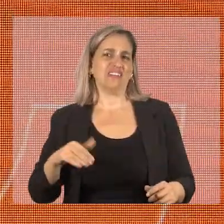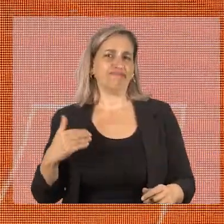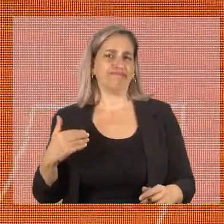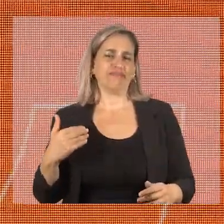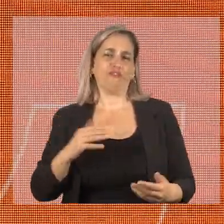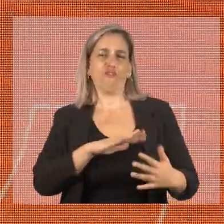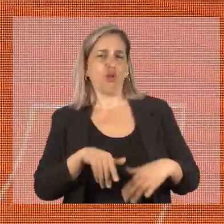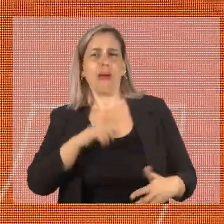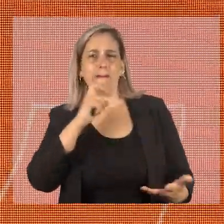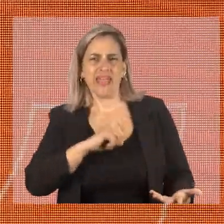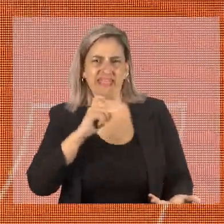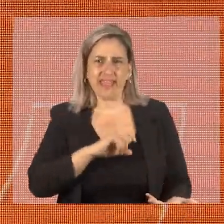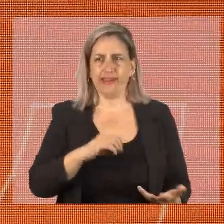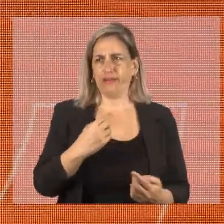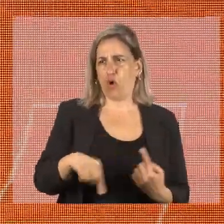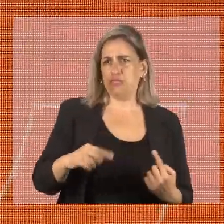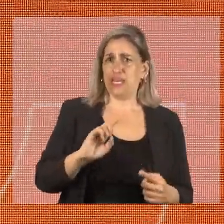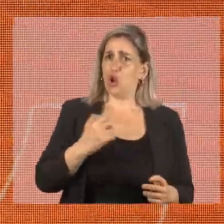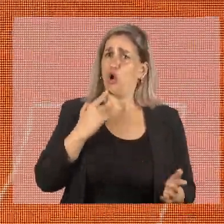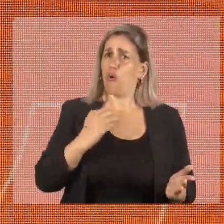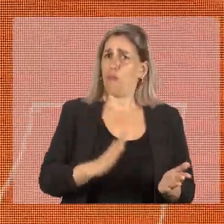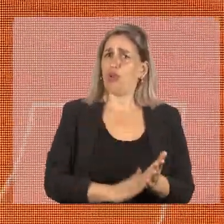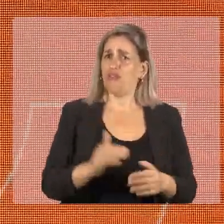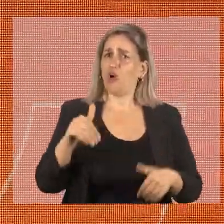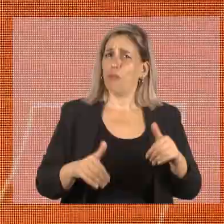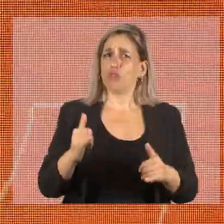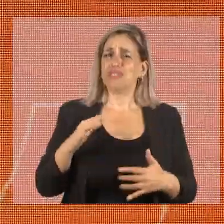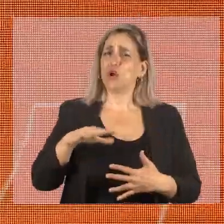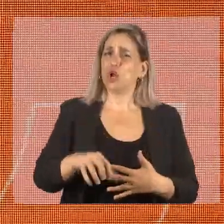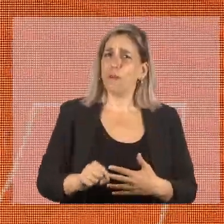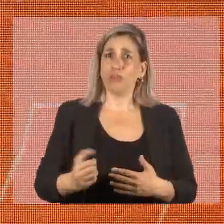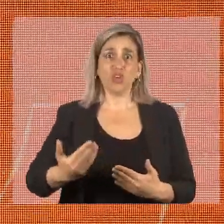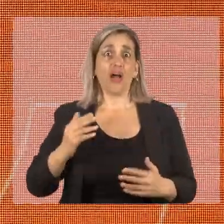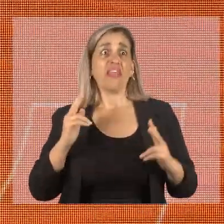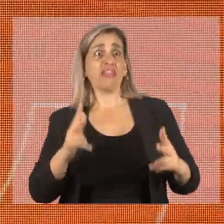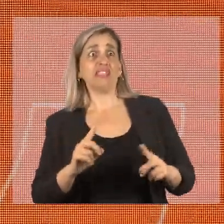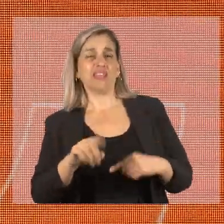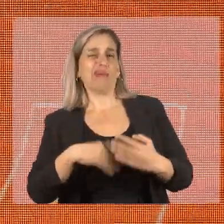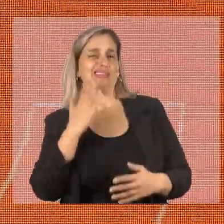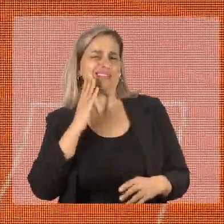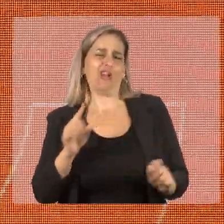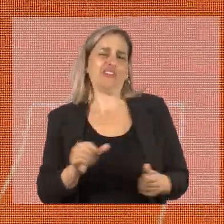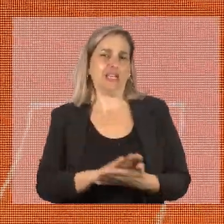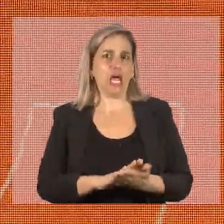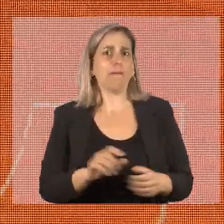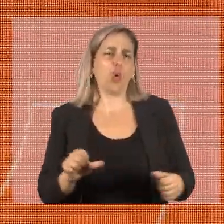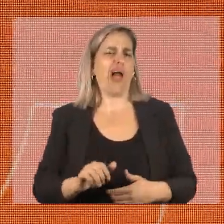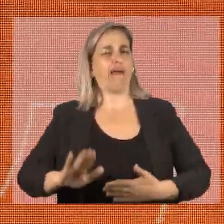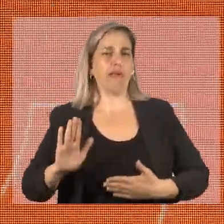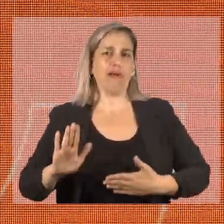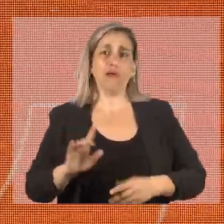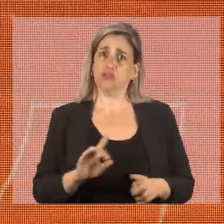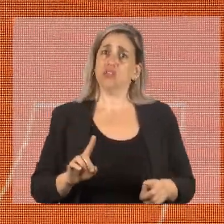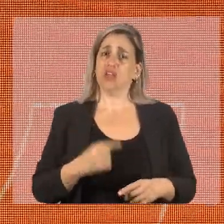fraude intelectual, que no se comprueban votos, pero se comprueba con el compromiso sabiendo que no se va a hacer. Hay que